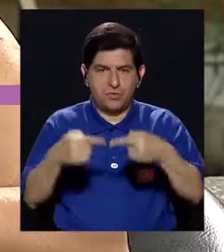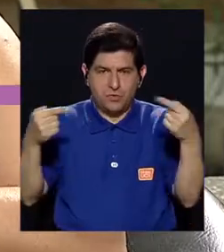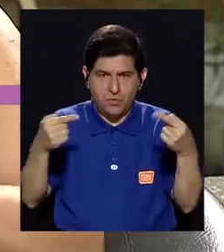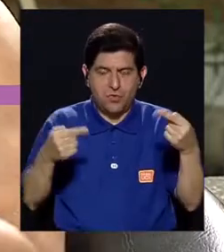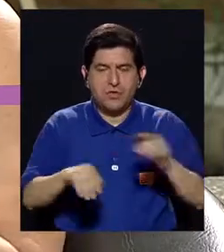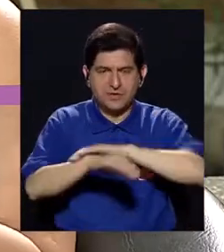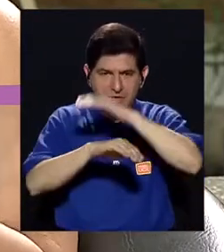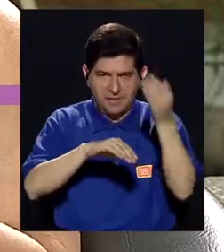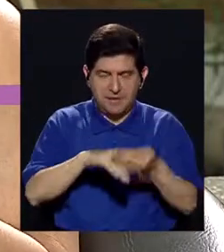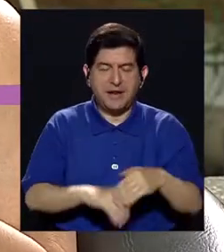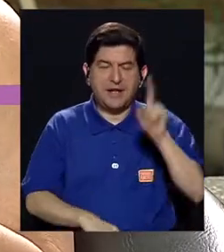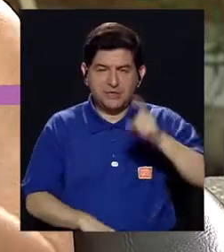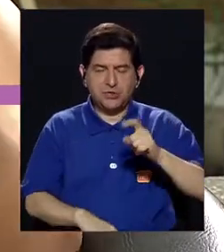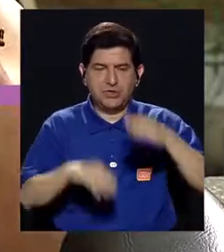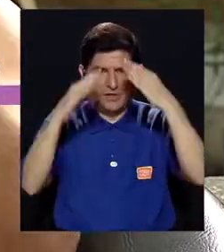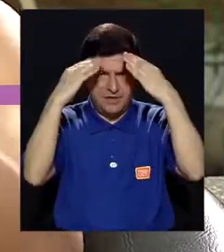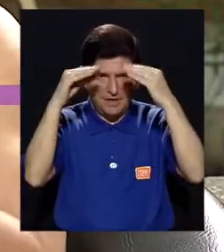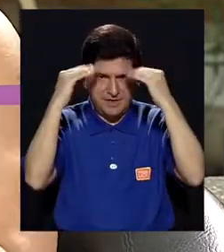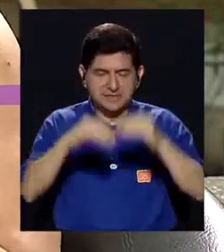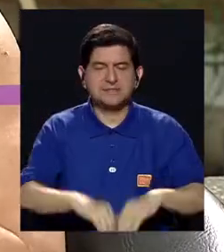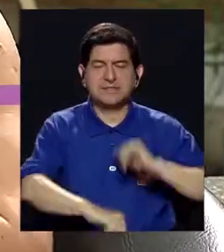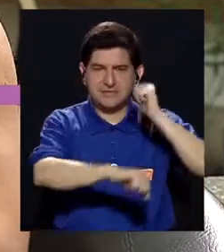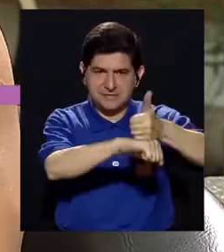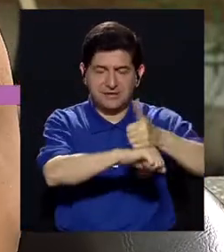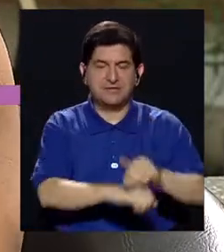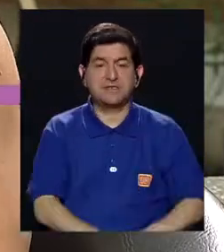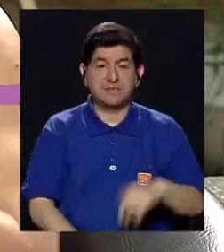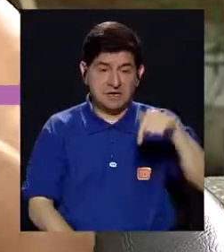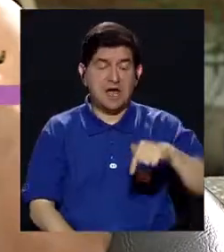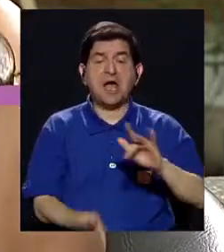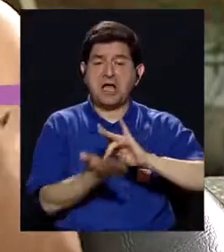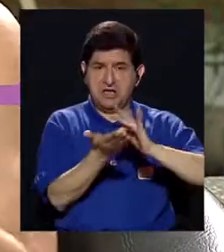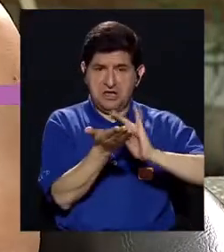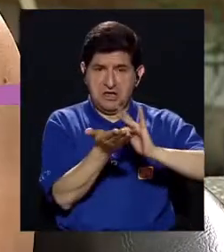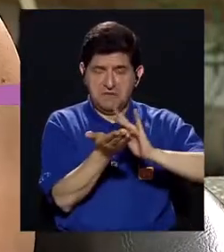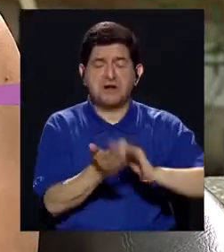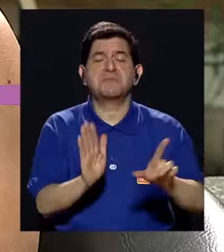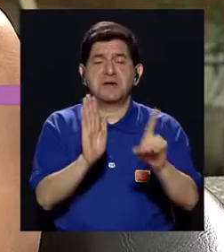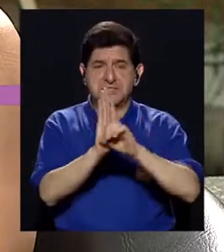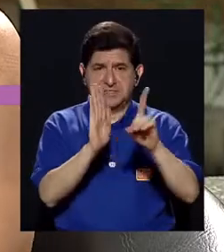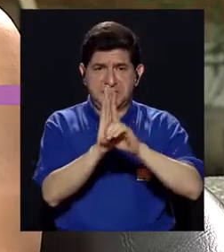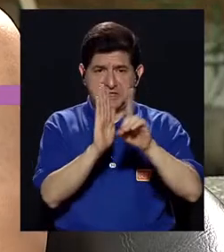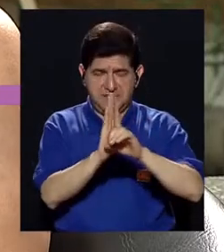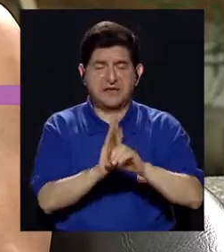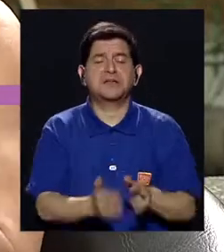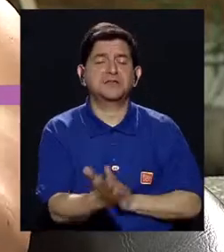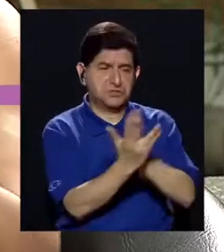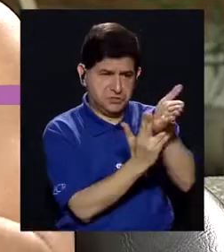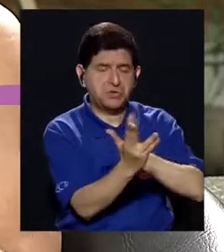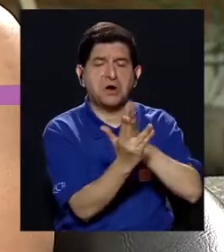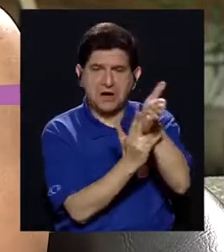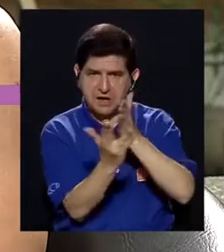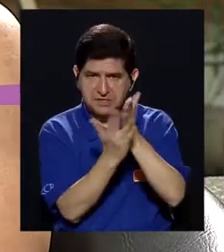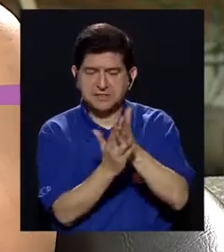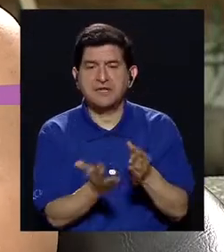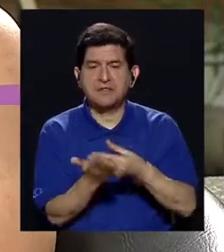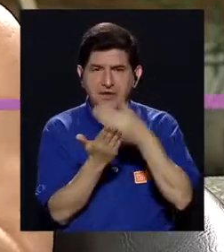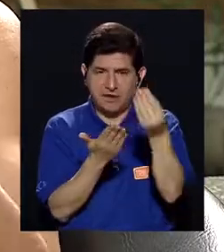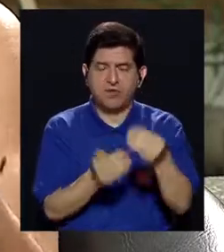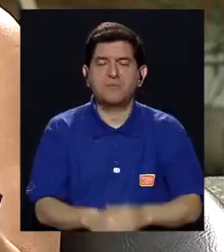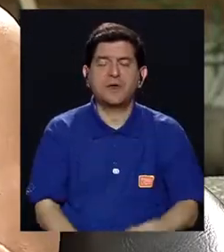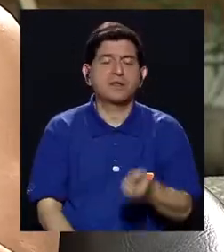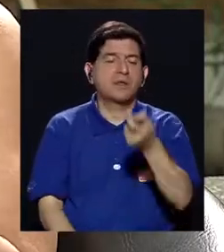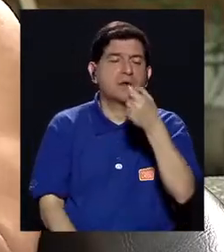indicado. Digo, yo sé que podemos ir a una farmacia, aquí no tenemos restricción y además hemos protegido ese derecho a tener acceso a